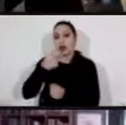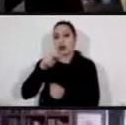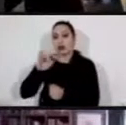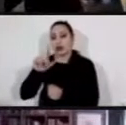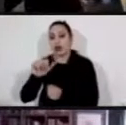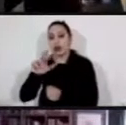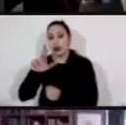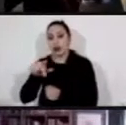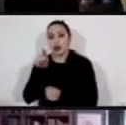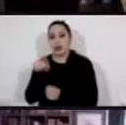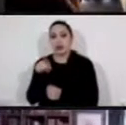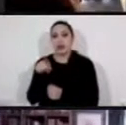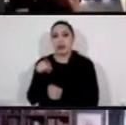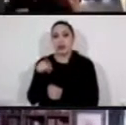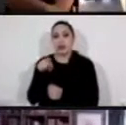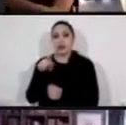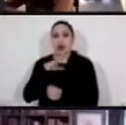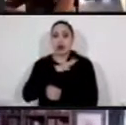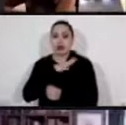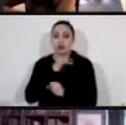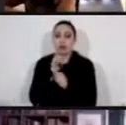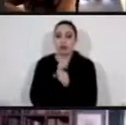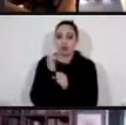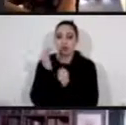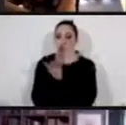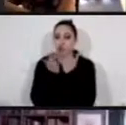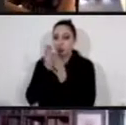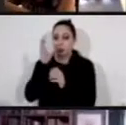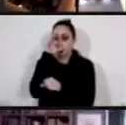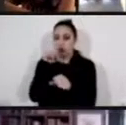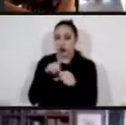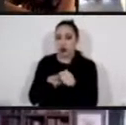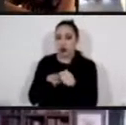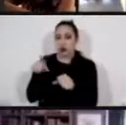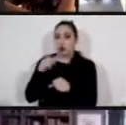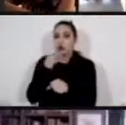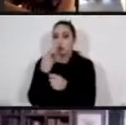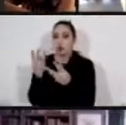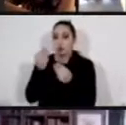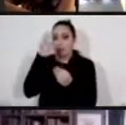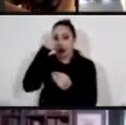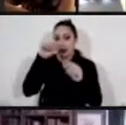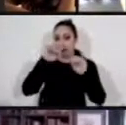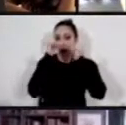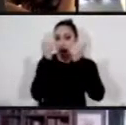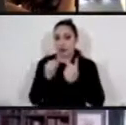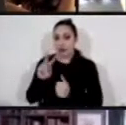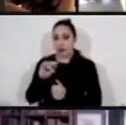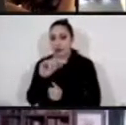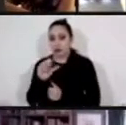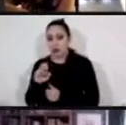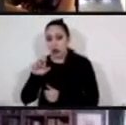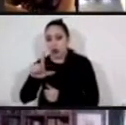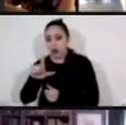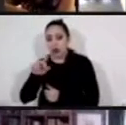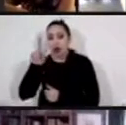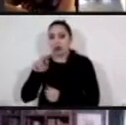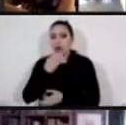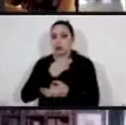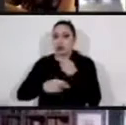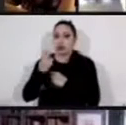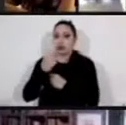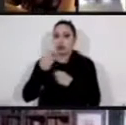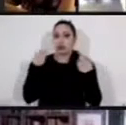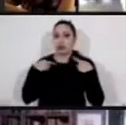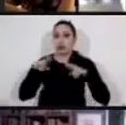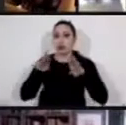cercanía a múltiples expresiones culturales que a través de las construcciones visuales en sus carteles representa una gran parte de la historia cultural